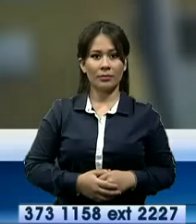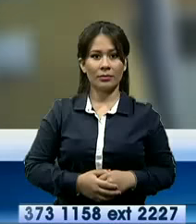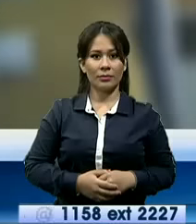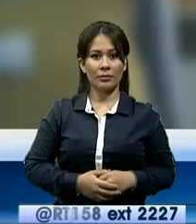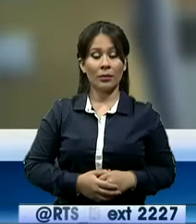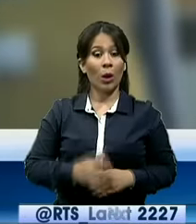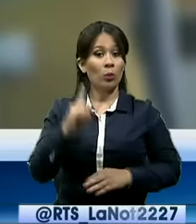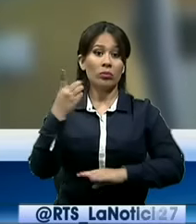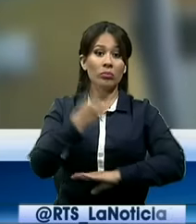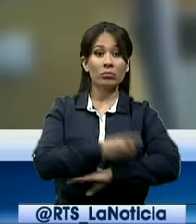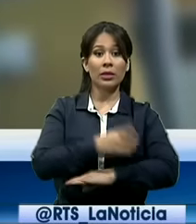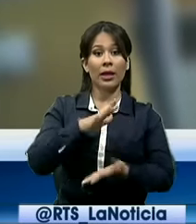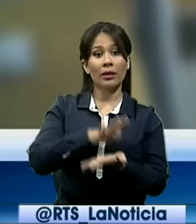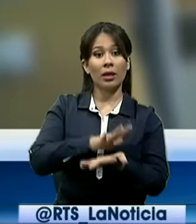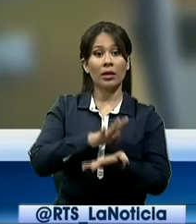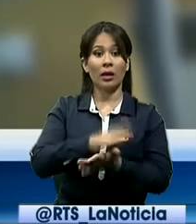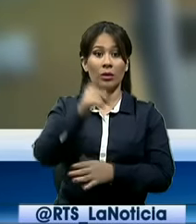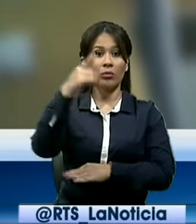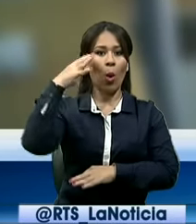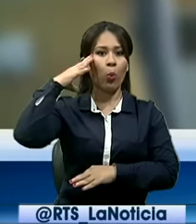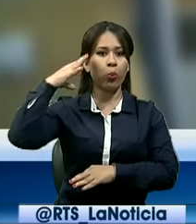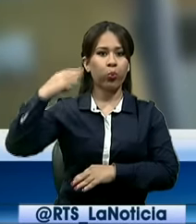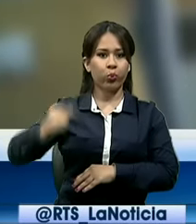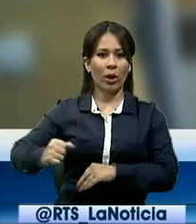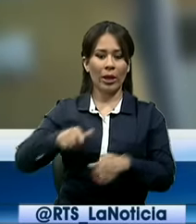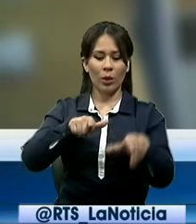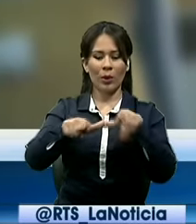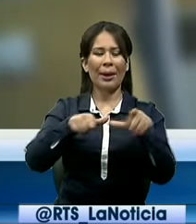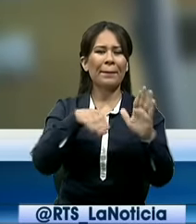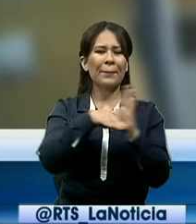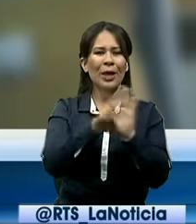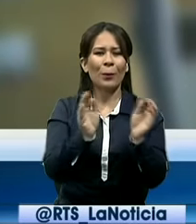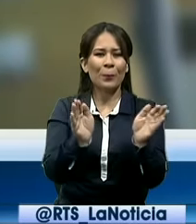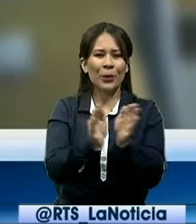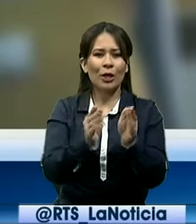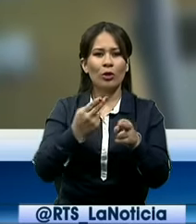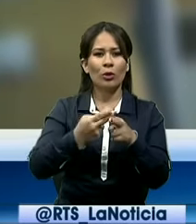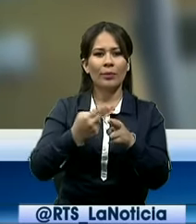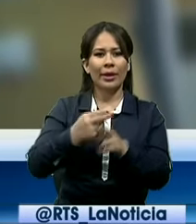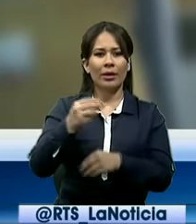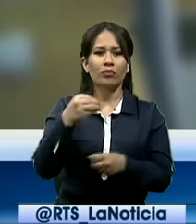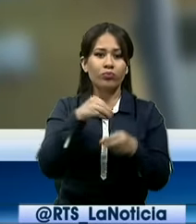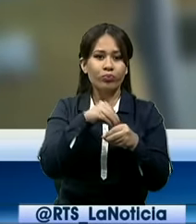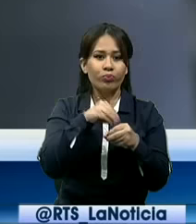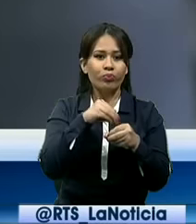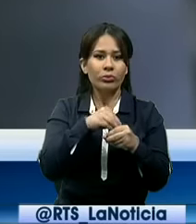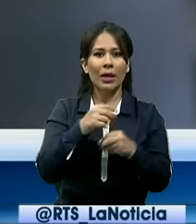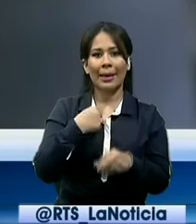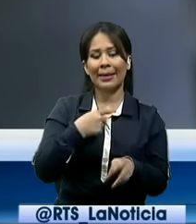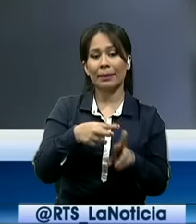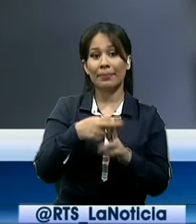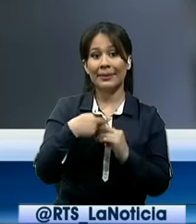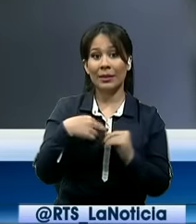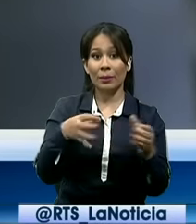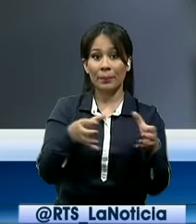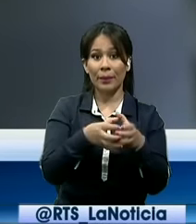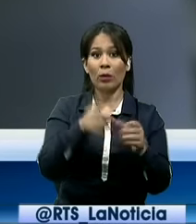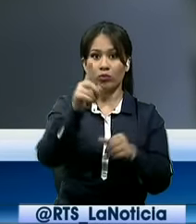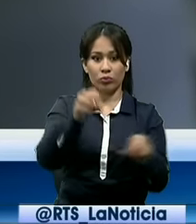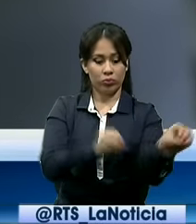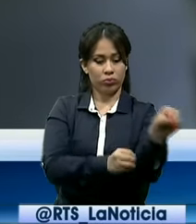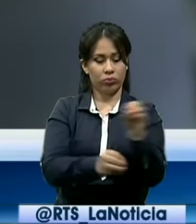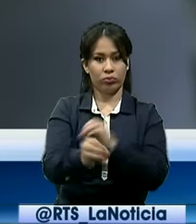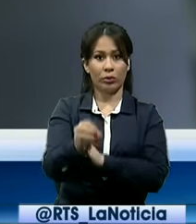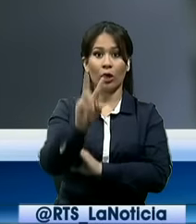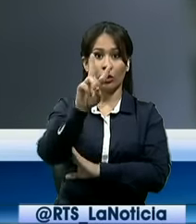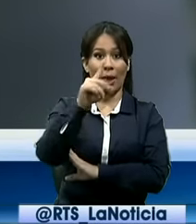Era un día tranquilo en la ciudad de Cuenca. En la cooperativa de ahorro y crédito estaba un solo cliente esperando en la ventanilla, mientras en la oficina paralela